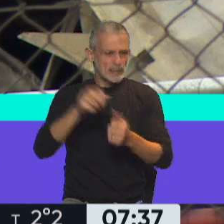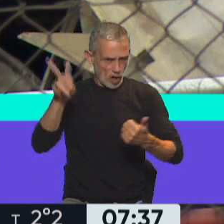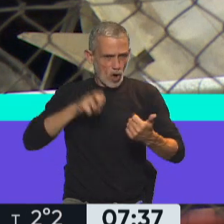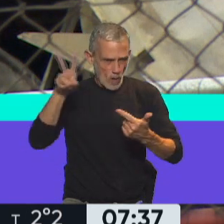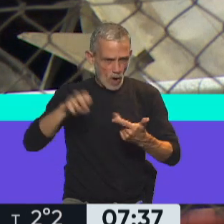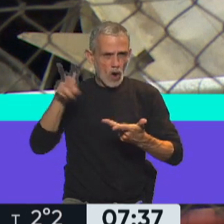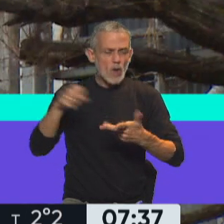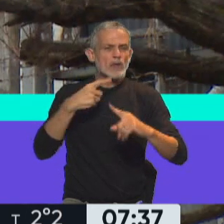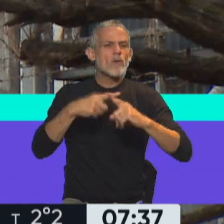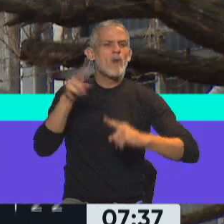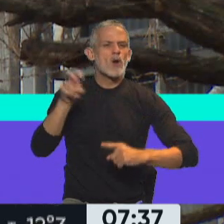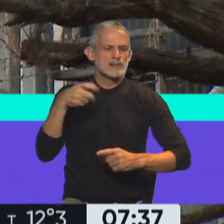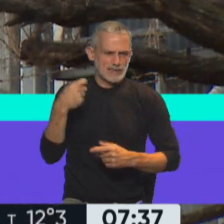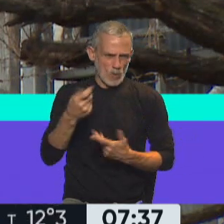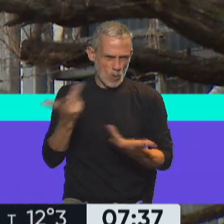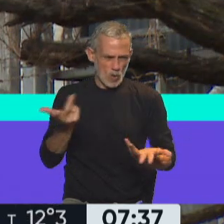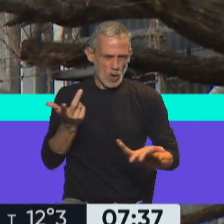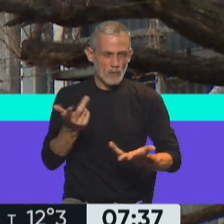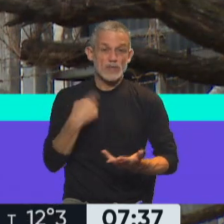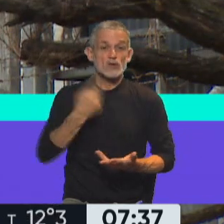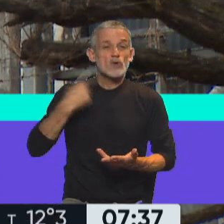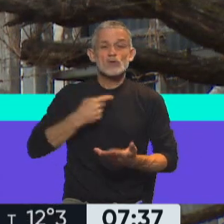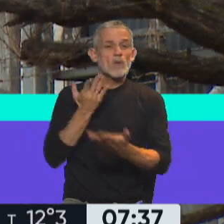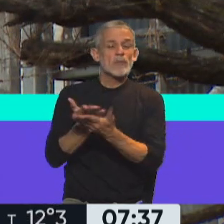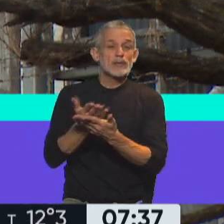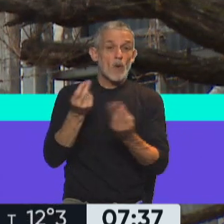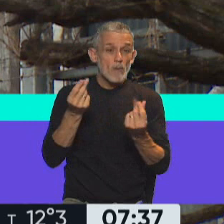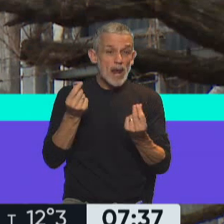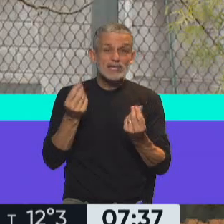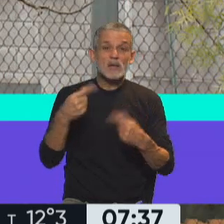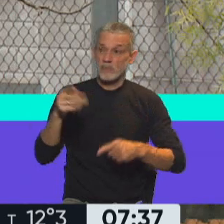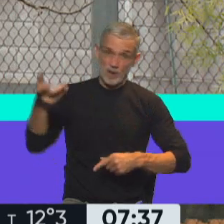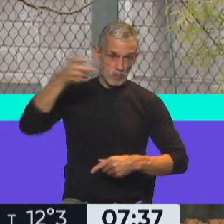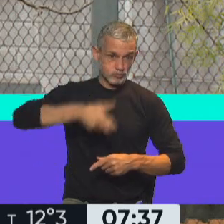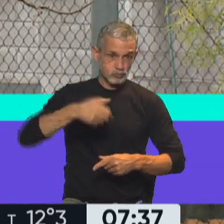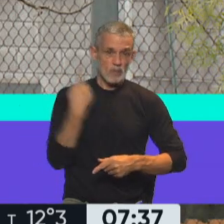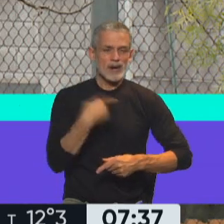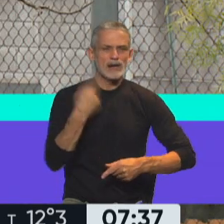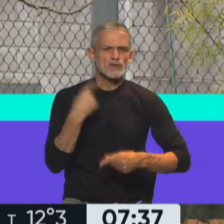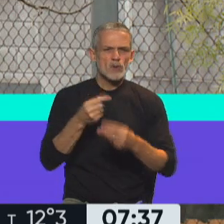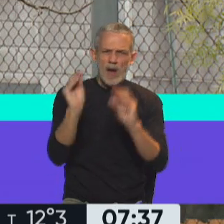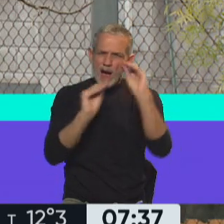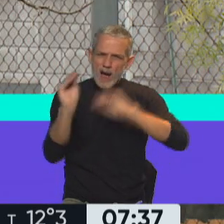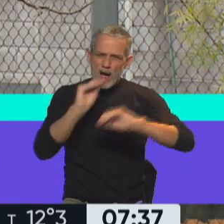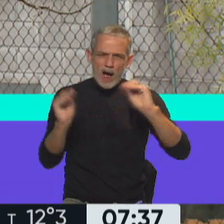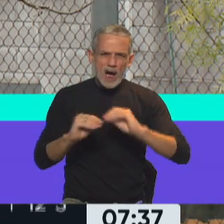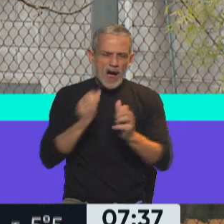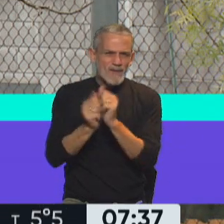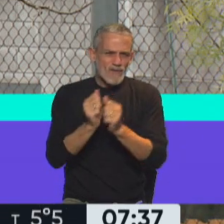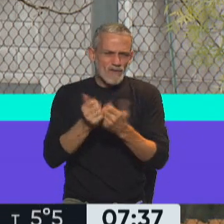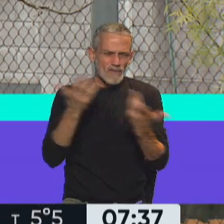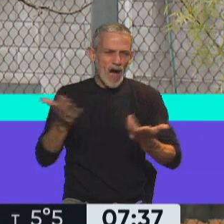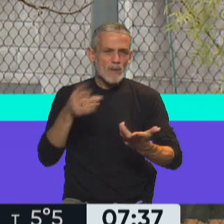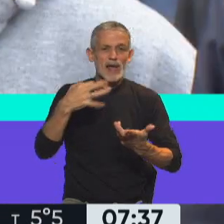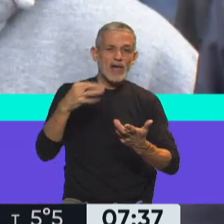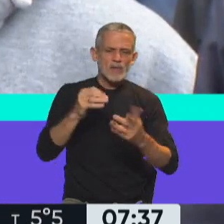la plata que es por el seguro, pero justamente nosotros estamos reclamando que esa plata la pongan acá para reacondicionar la fábrica, la parte que